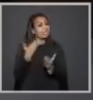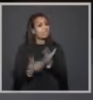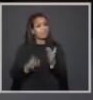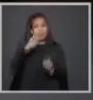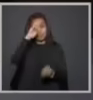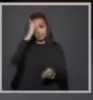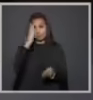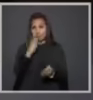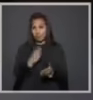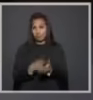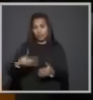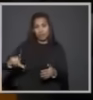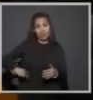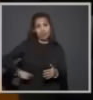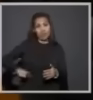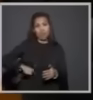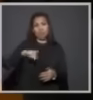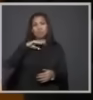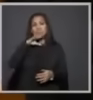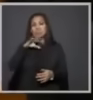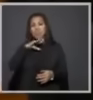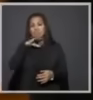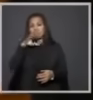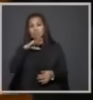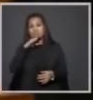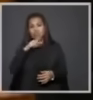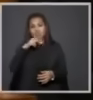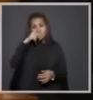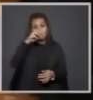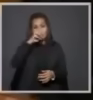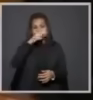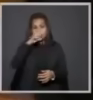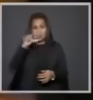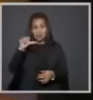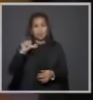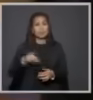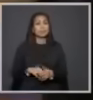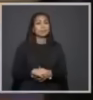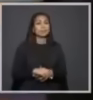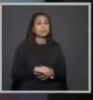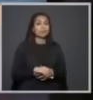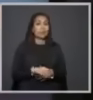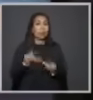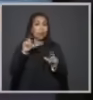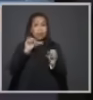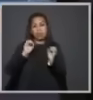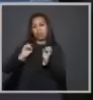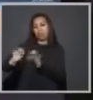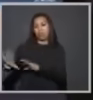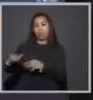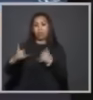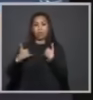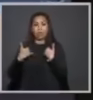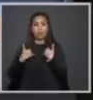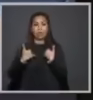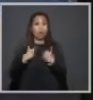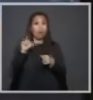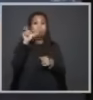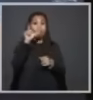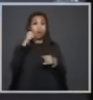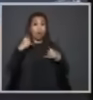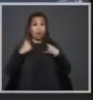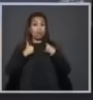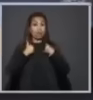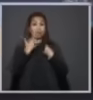gobierno corrupto de abandonar a los jóvenes, y cuando los jóvenes, porque no tienen opciones, no